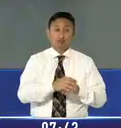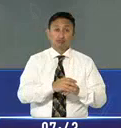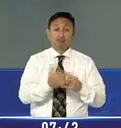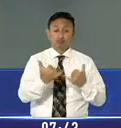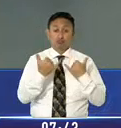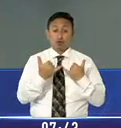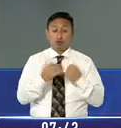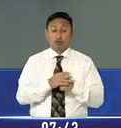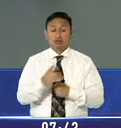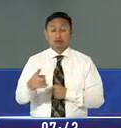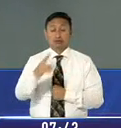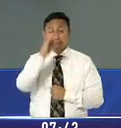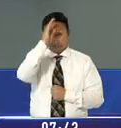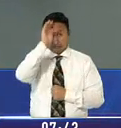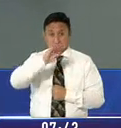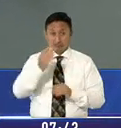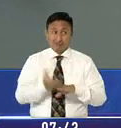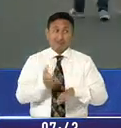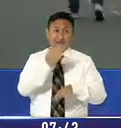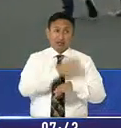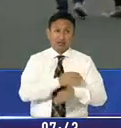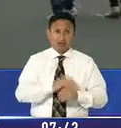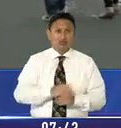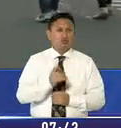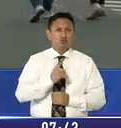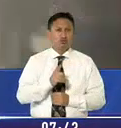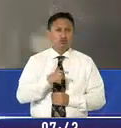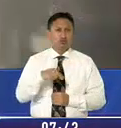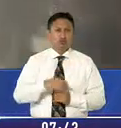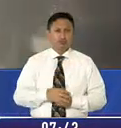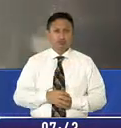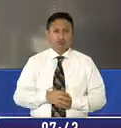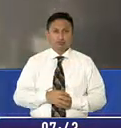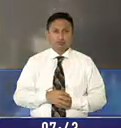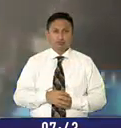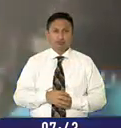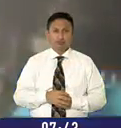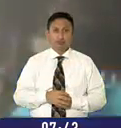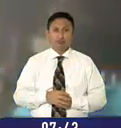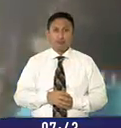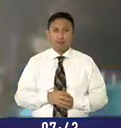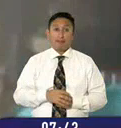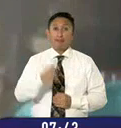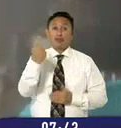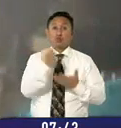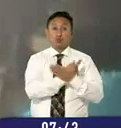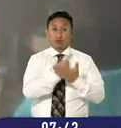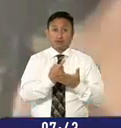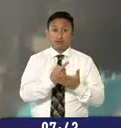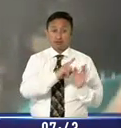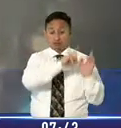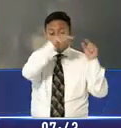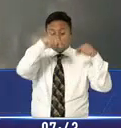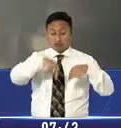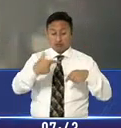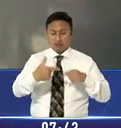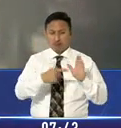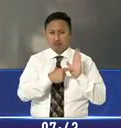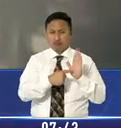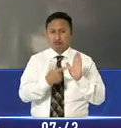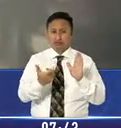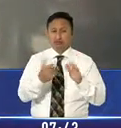por ahora no se ha vivido como desde que inició la pandemia. Y esto está pasando desde hace una semana acá. Eso indica de